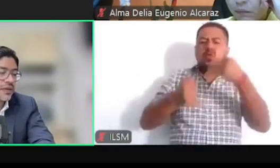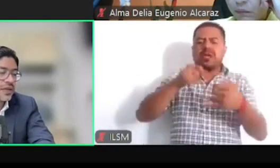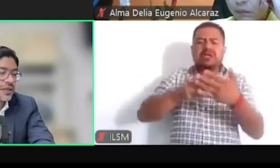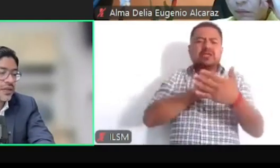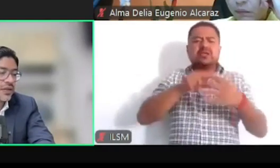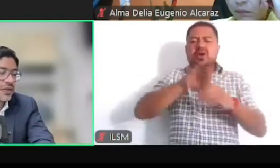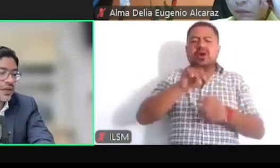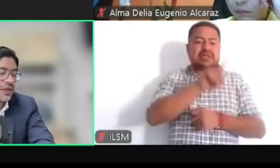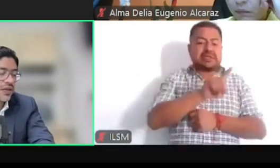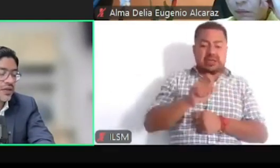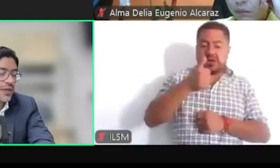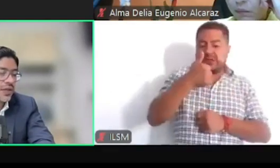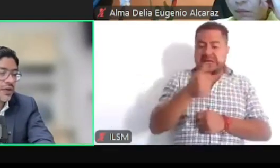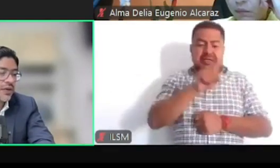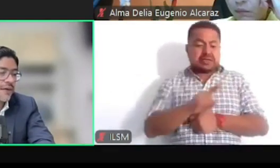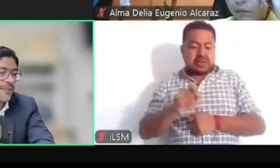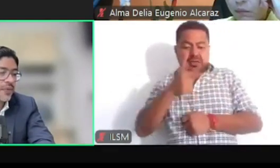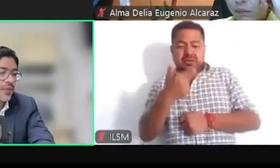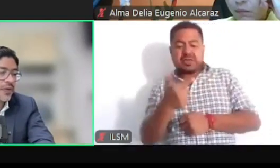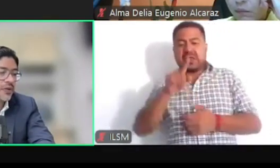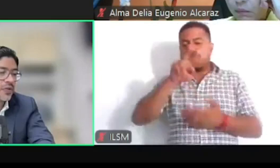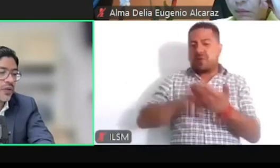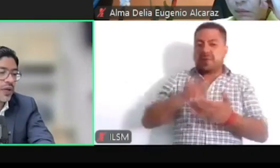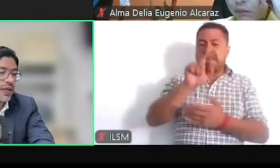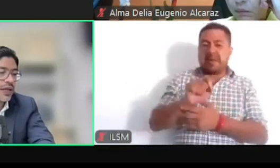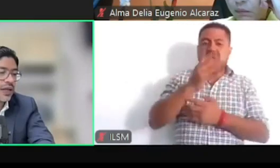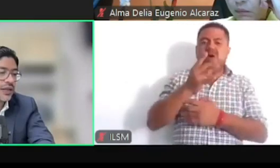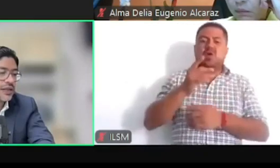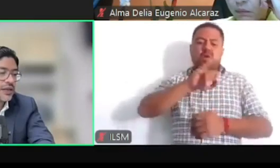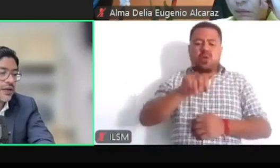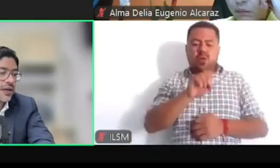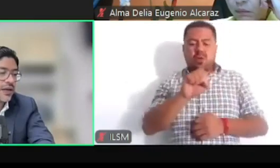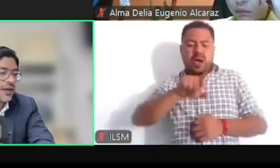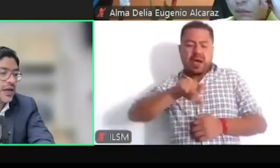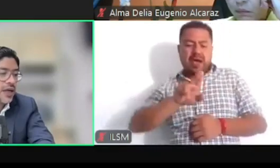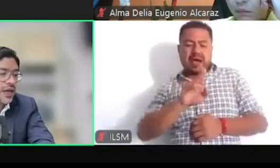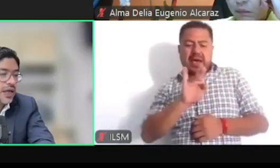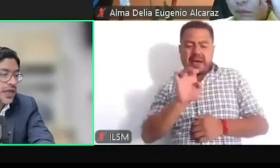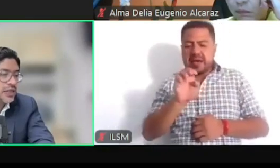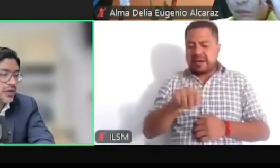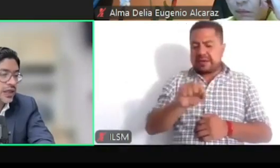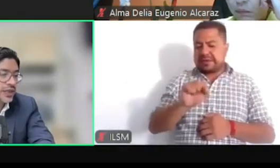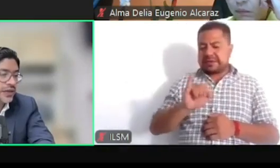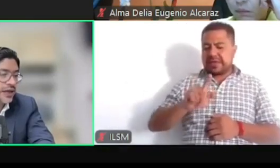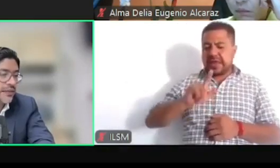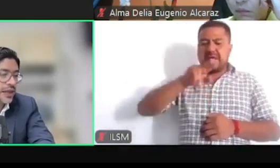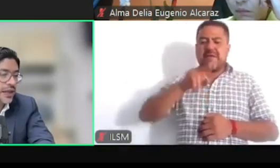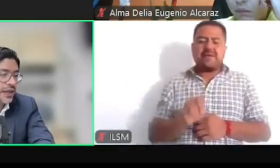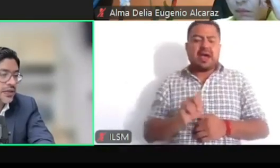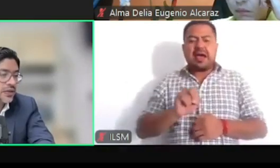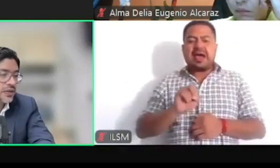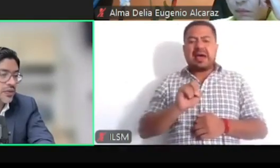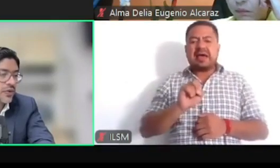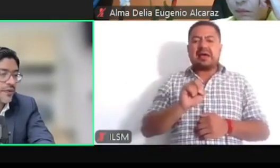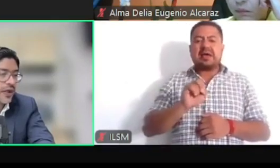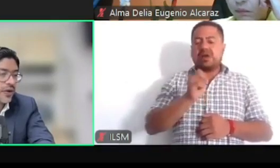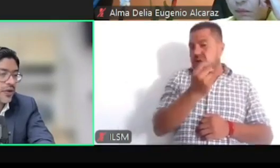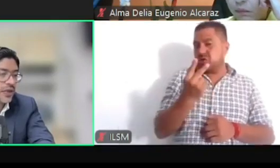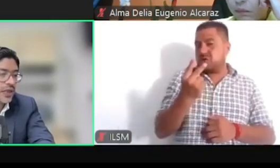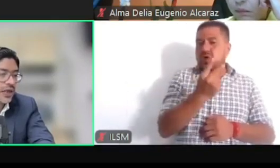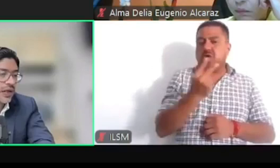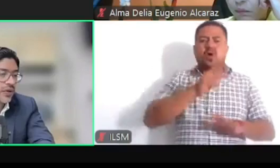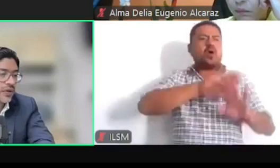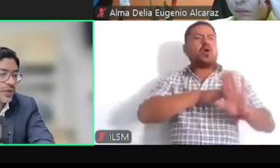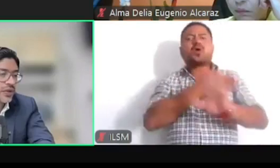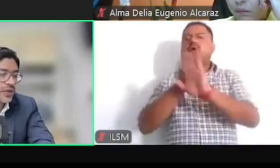106 y 107 del 2024 promovidos por Joaquín Hernández Silva y Sócrates Benjamín Crisóstomo en